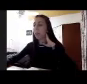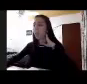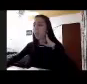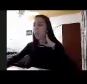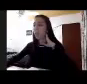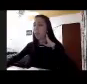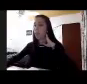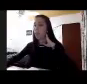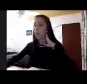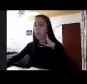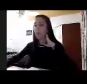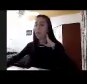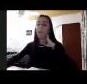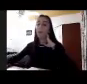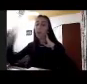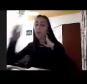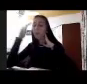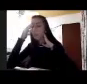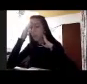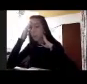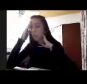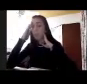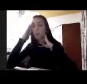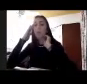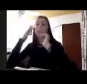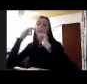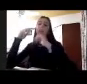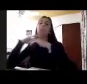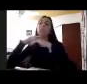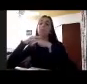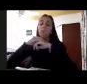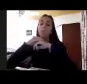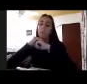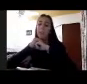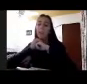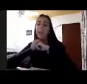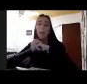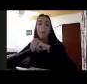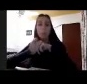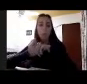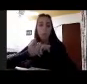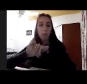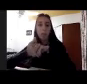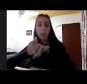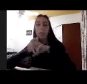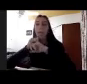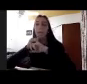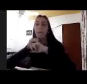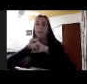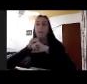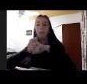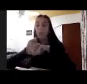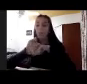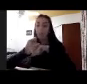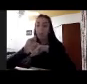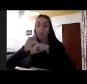arranqué mi trabajo, primero empezando por el relevamiento,